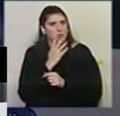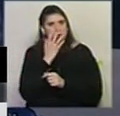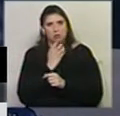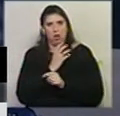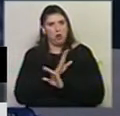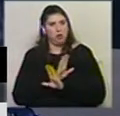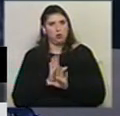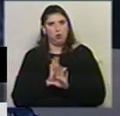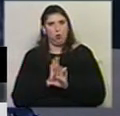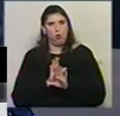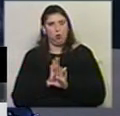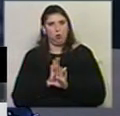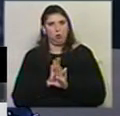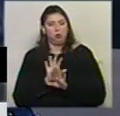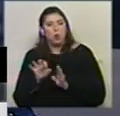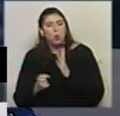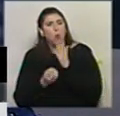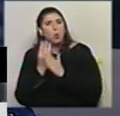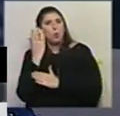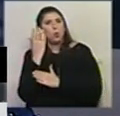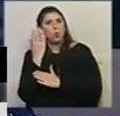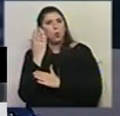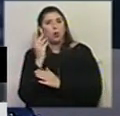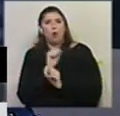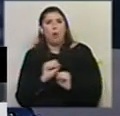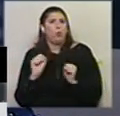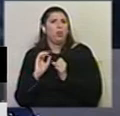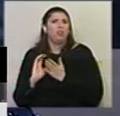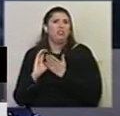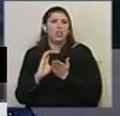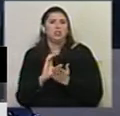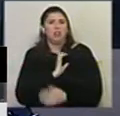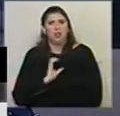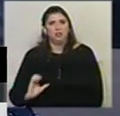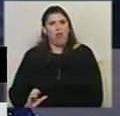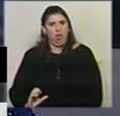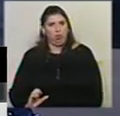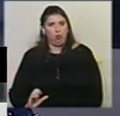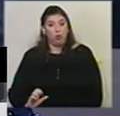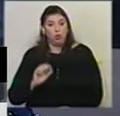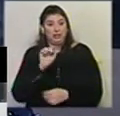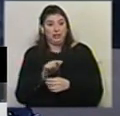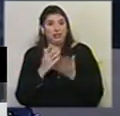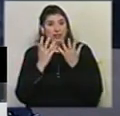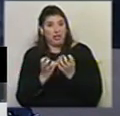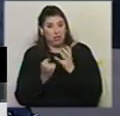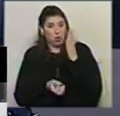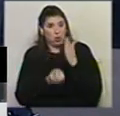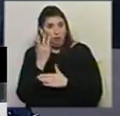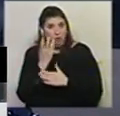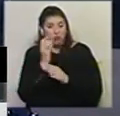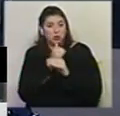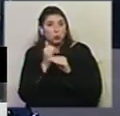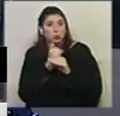otra máxima que tiene este tema, la innovación no la puede financiar el Estado. Si quiere innovar la industria, que